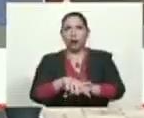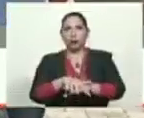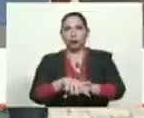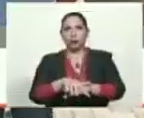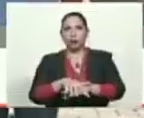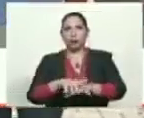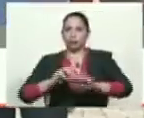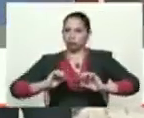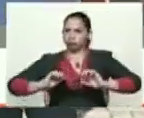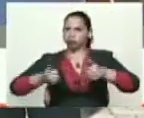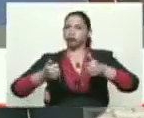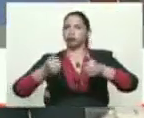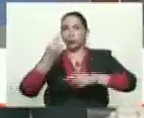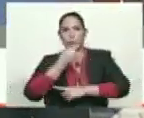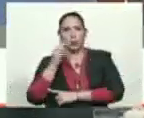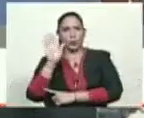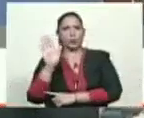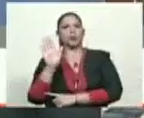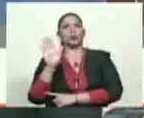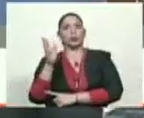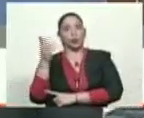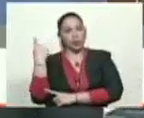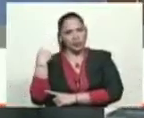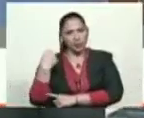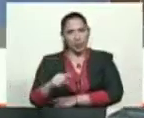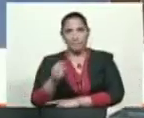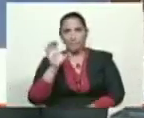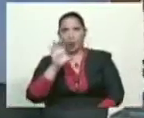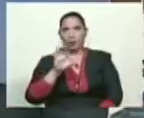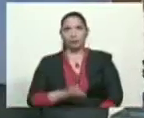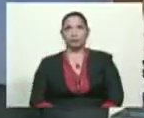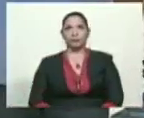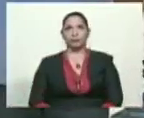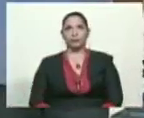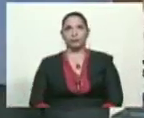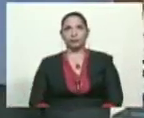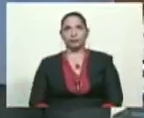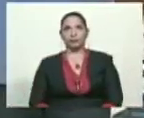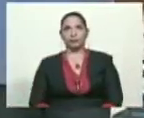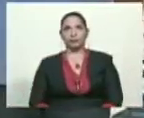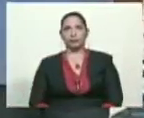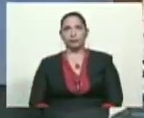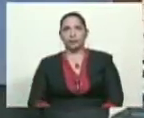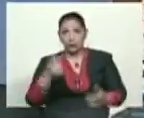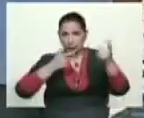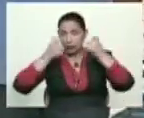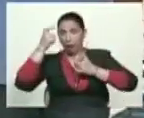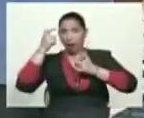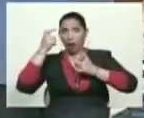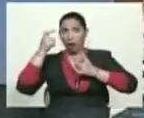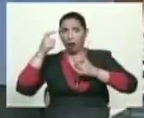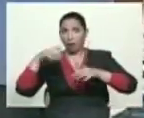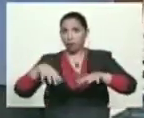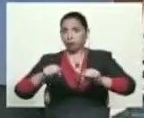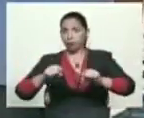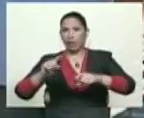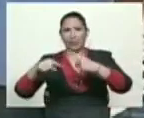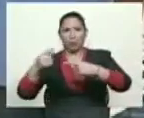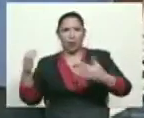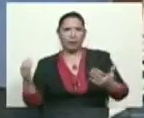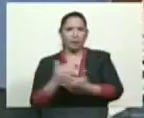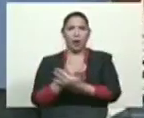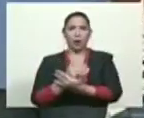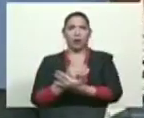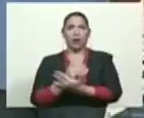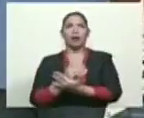un compromiso que tenemos con la patria llevar a chávez a su posición de mando después de un golpe de estado por